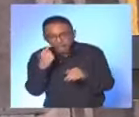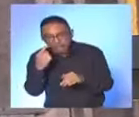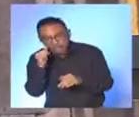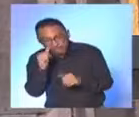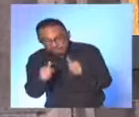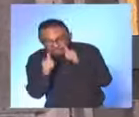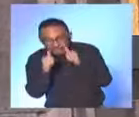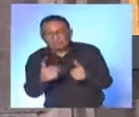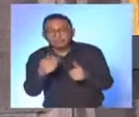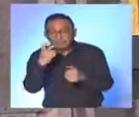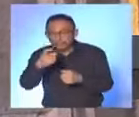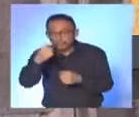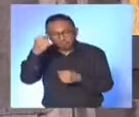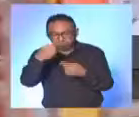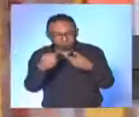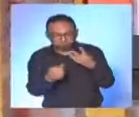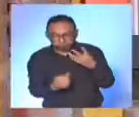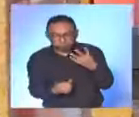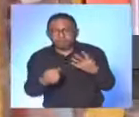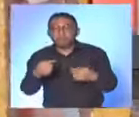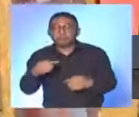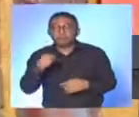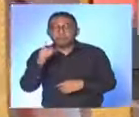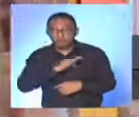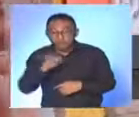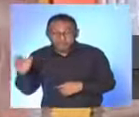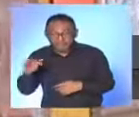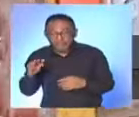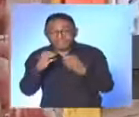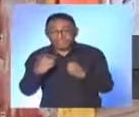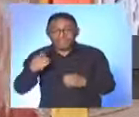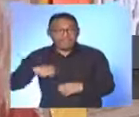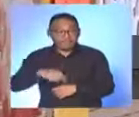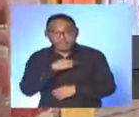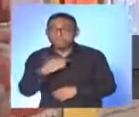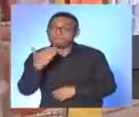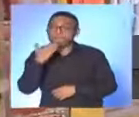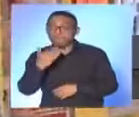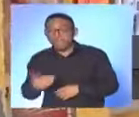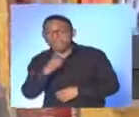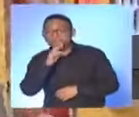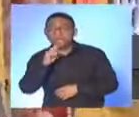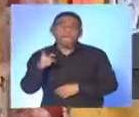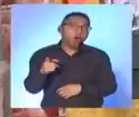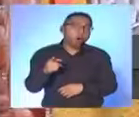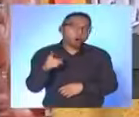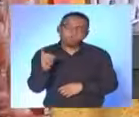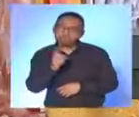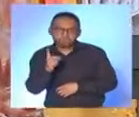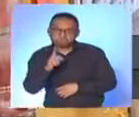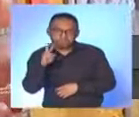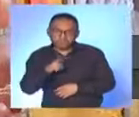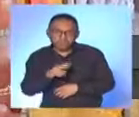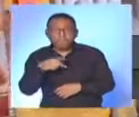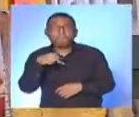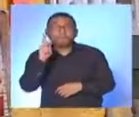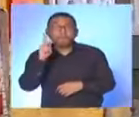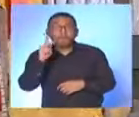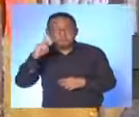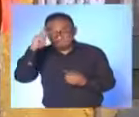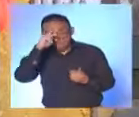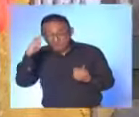permitido, pues, no estar bien, no estar mejor. Yo lo digo siempre con claridad y humildad, estar menos